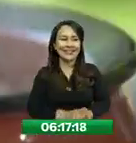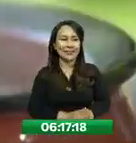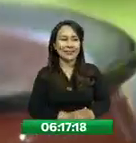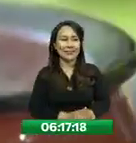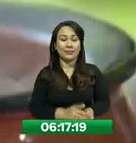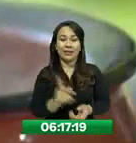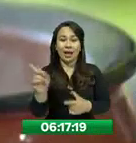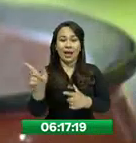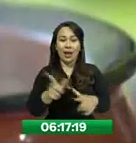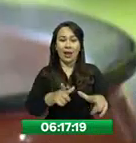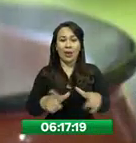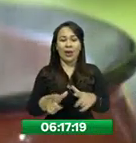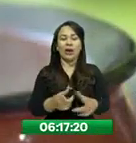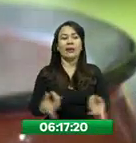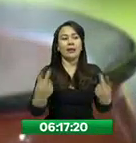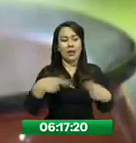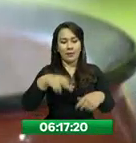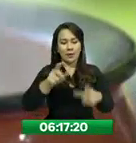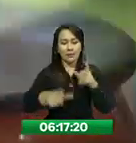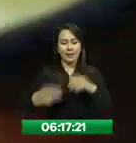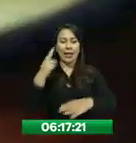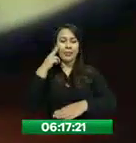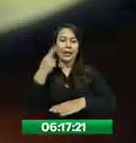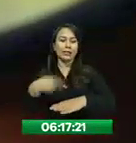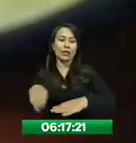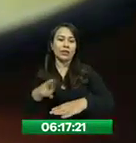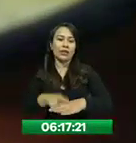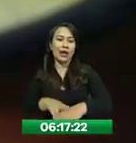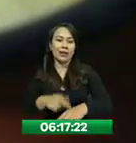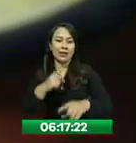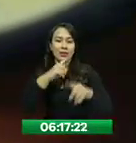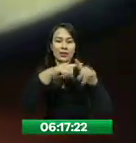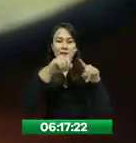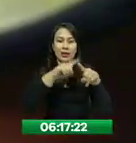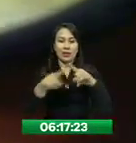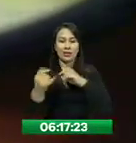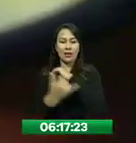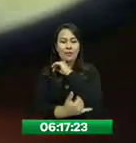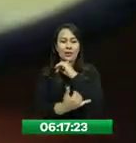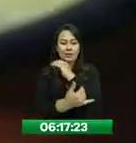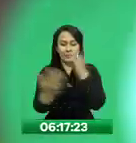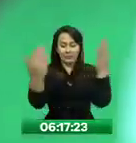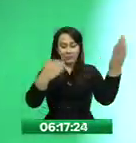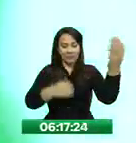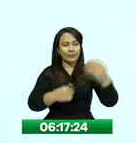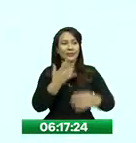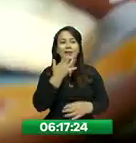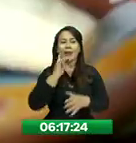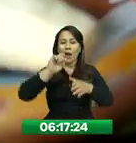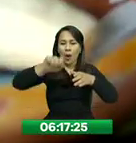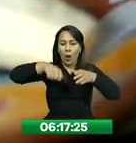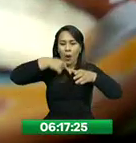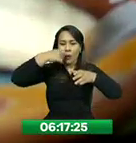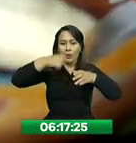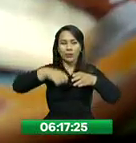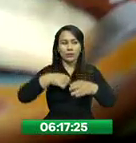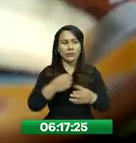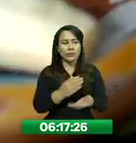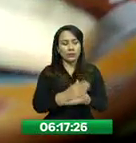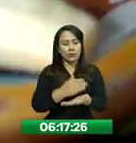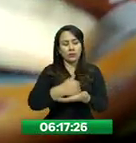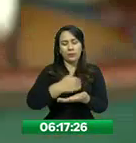En este lugar, además, los turistas nacionales y extranjeros podrán disfrutar de una deliciosa gastronomía, como es el caso del